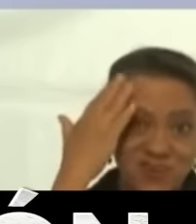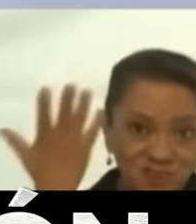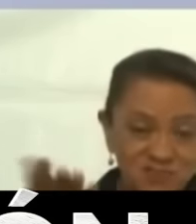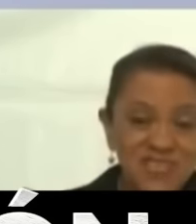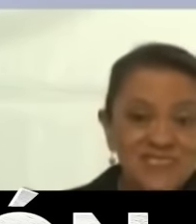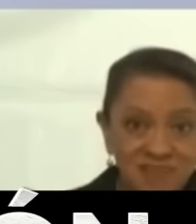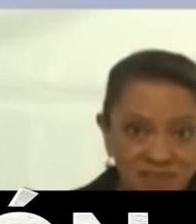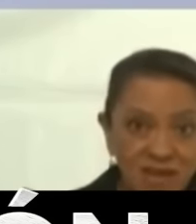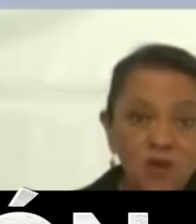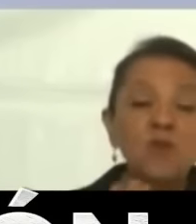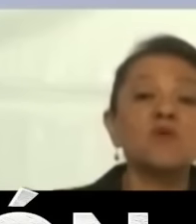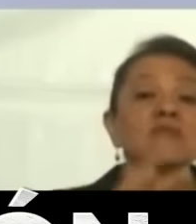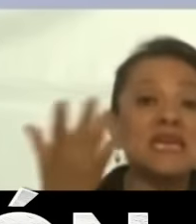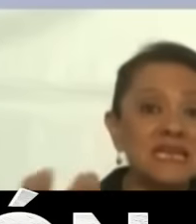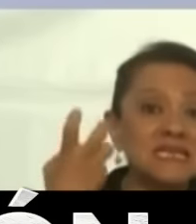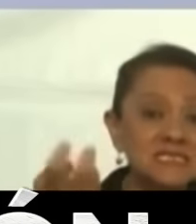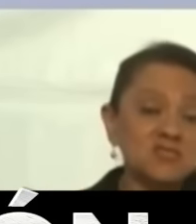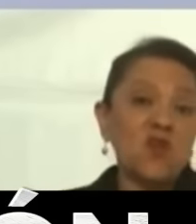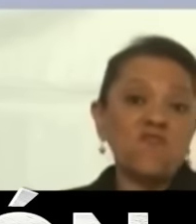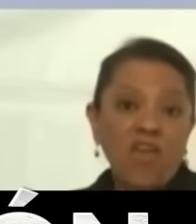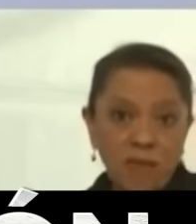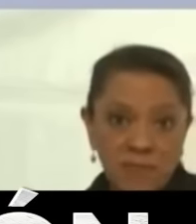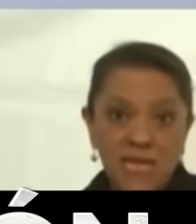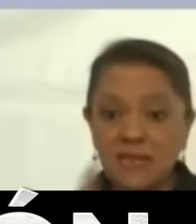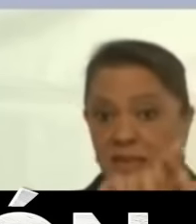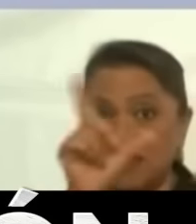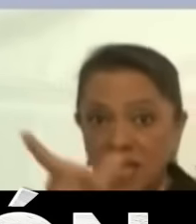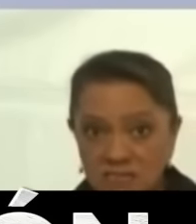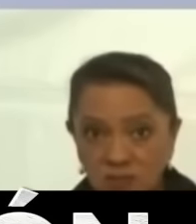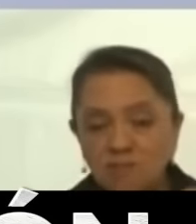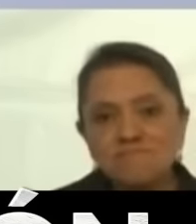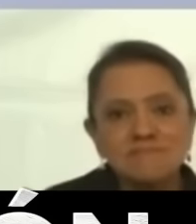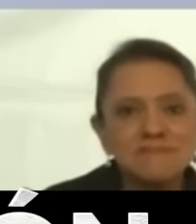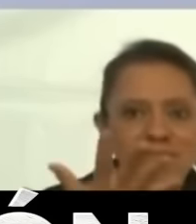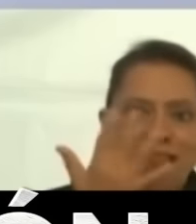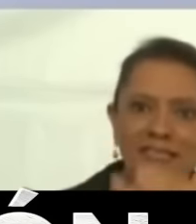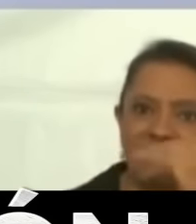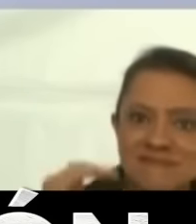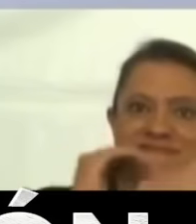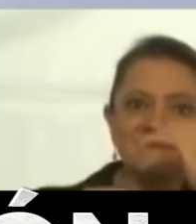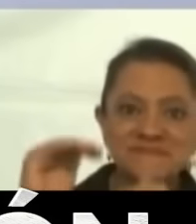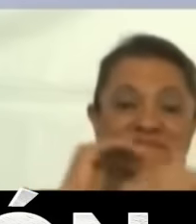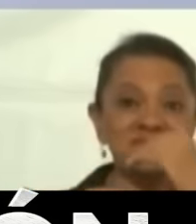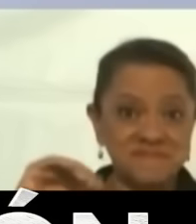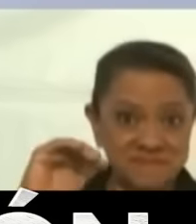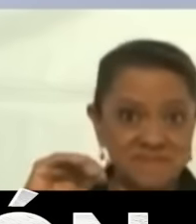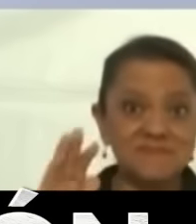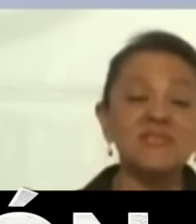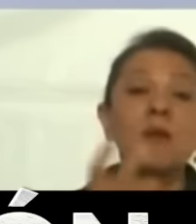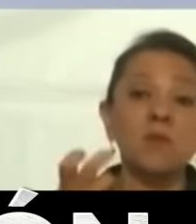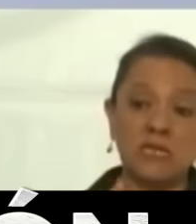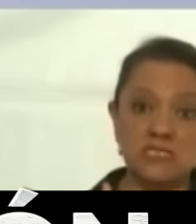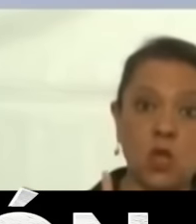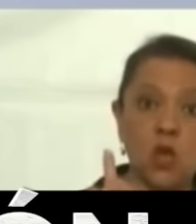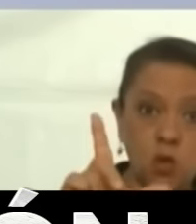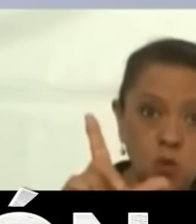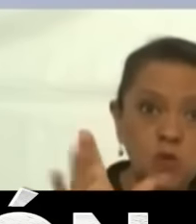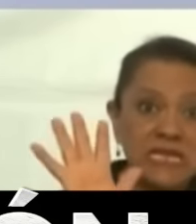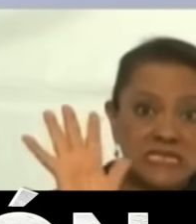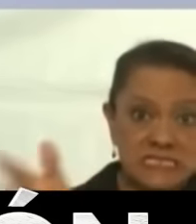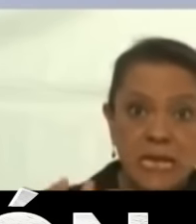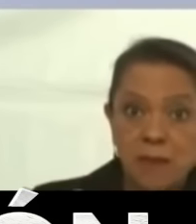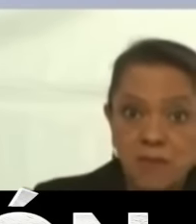la nación sale adelante. Así que a partir de lunes hay que llevar sus papeles para